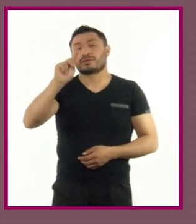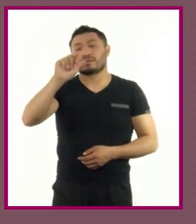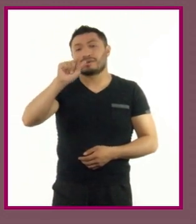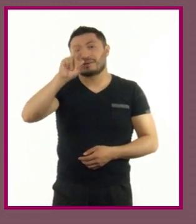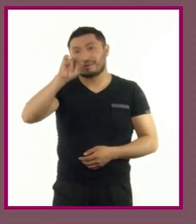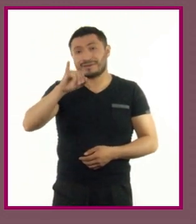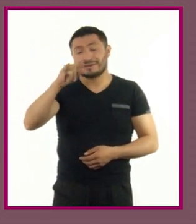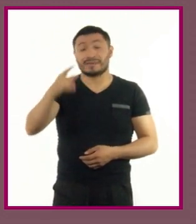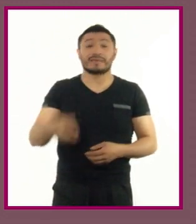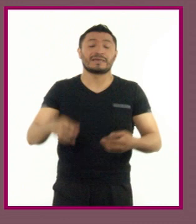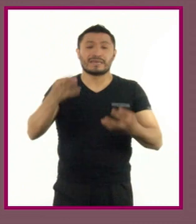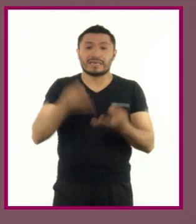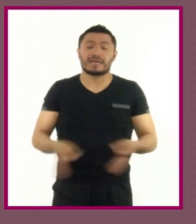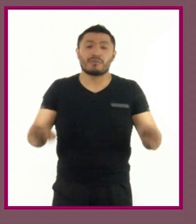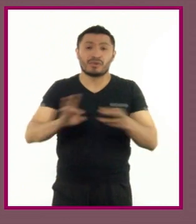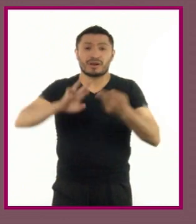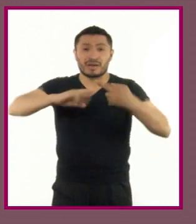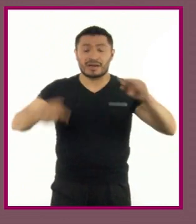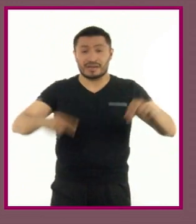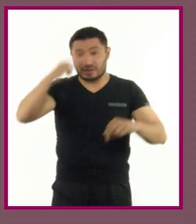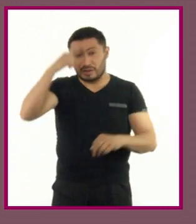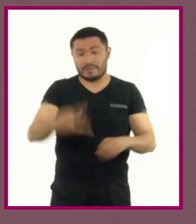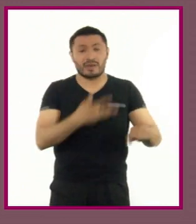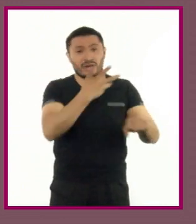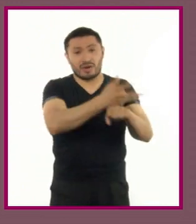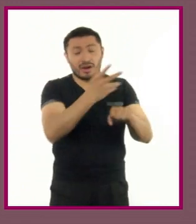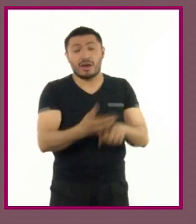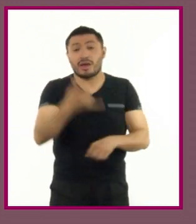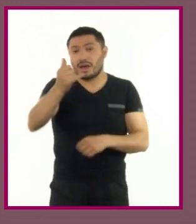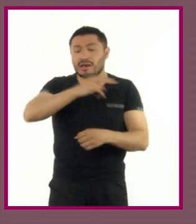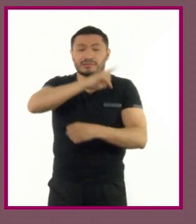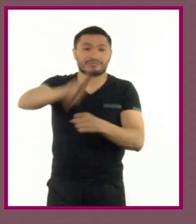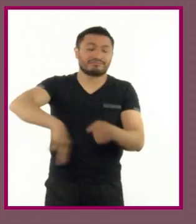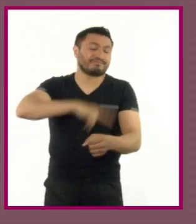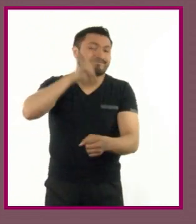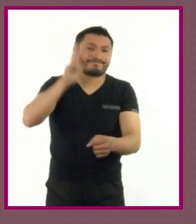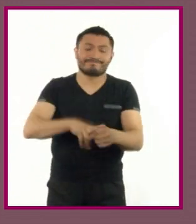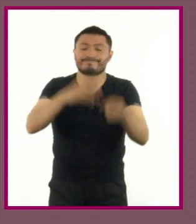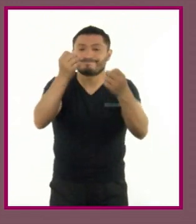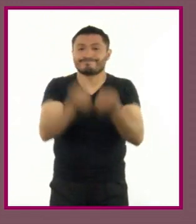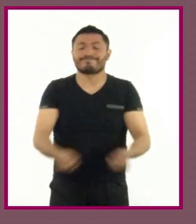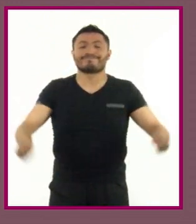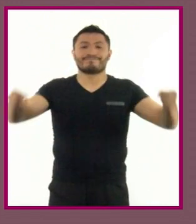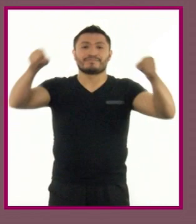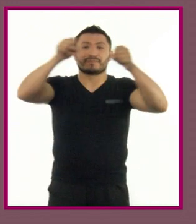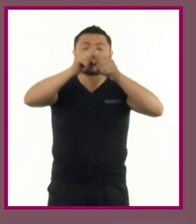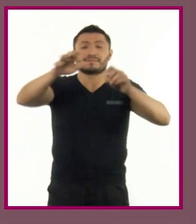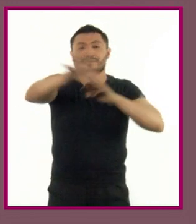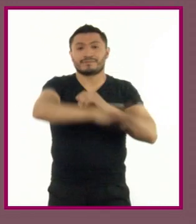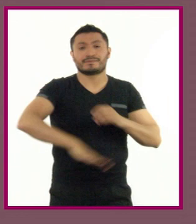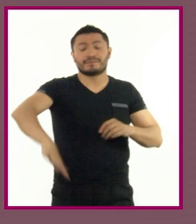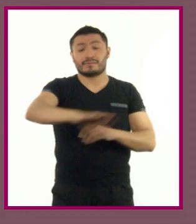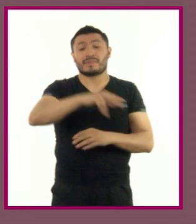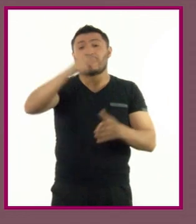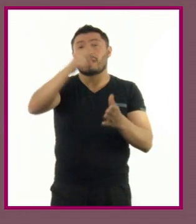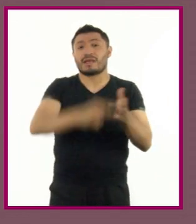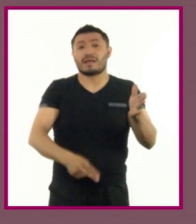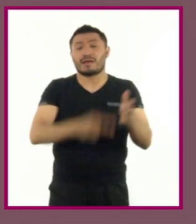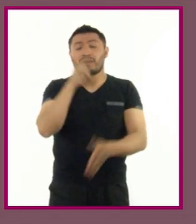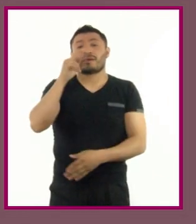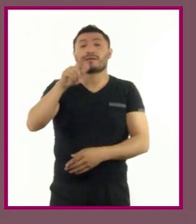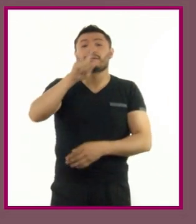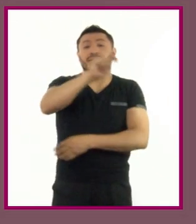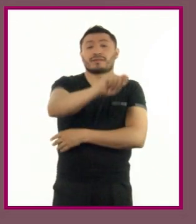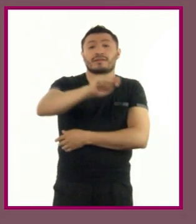de México con su vecino y para la naturaleza misma de la sociedad mexicana. Firmar un tratado de